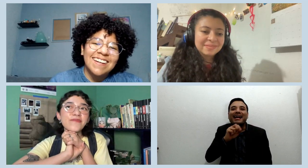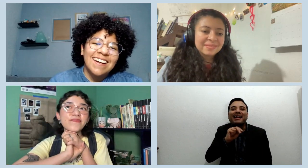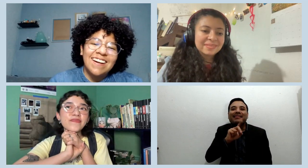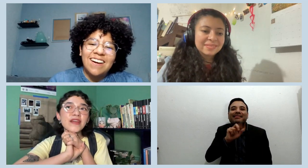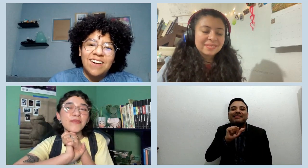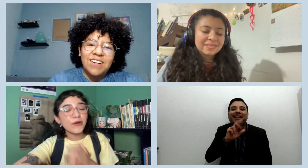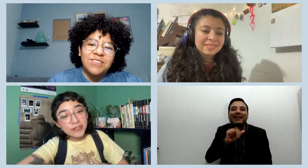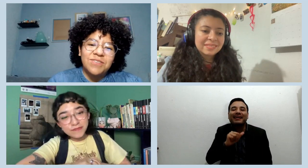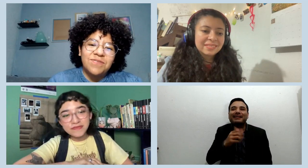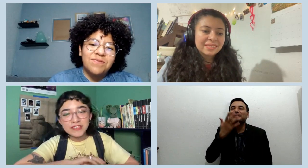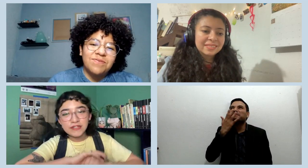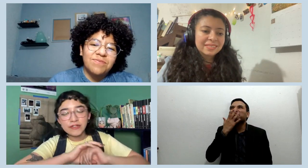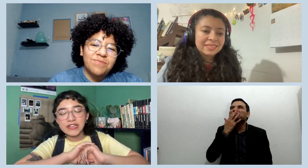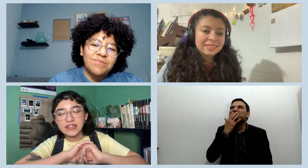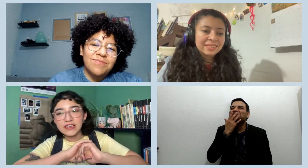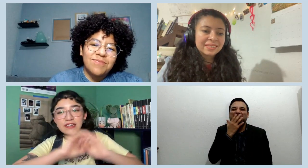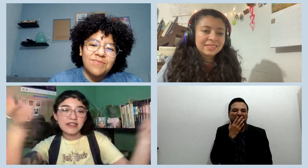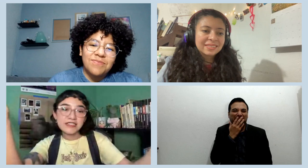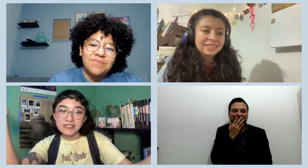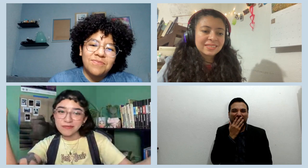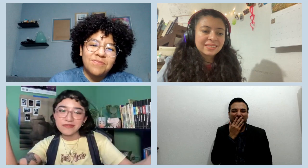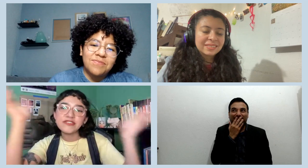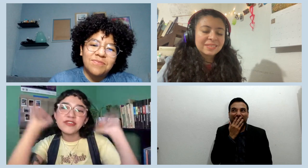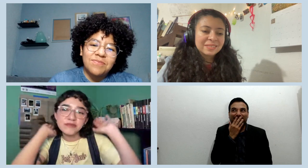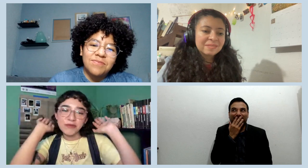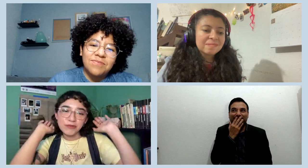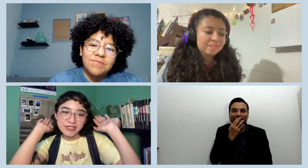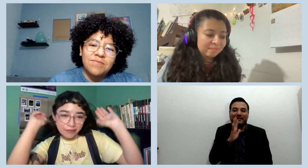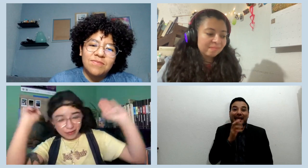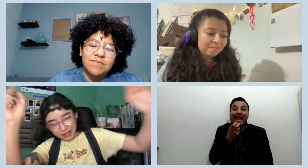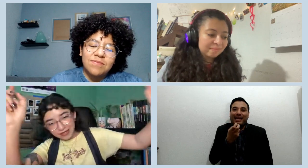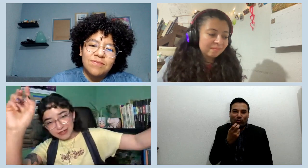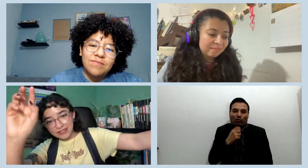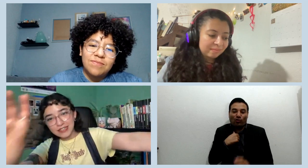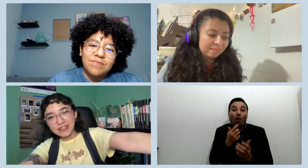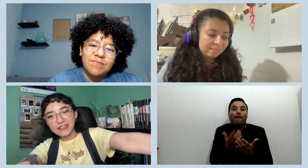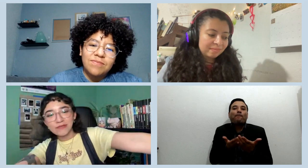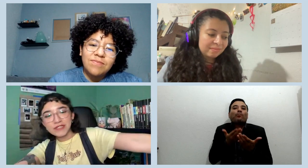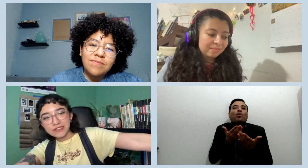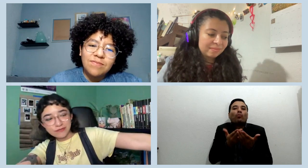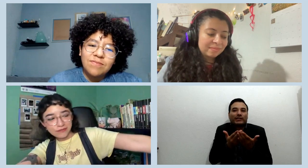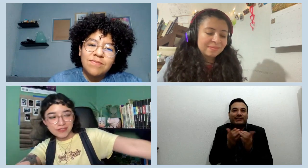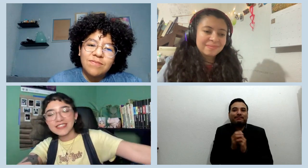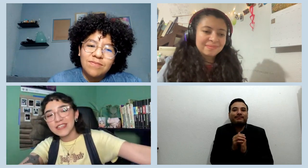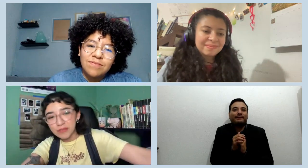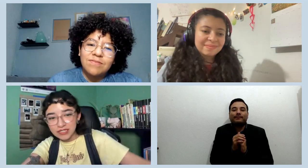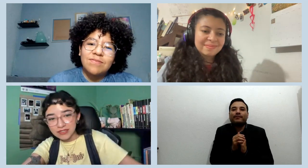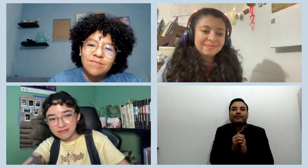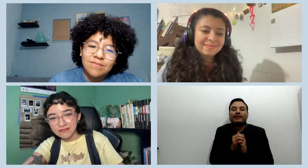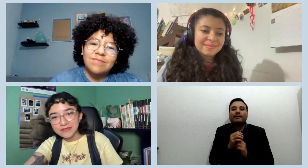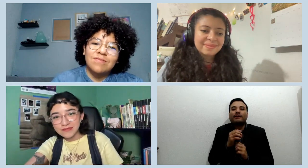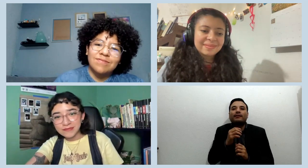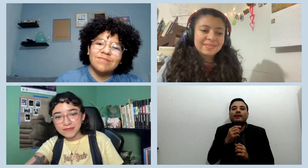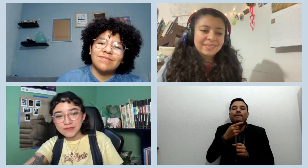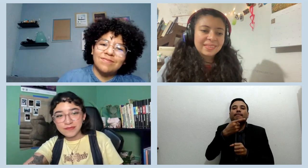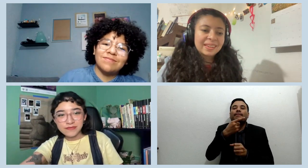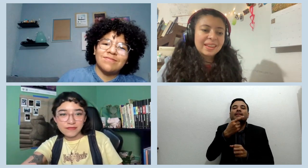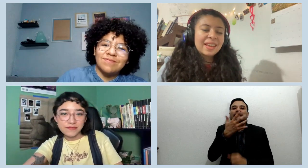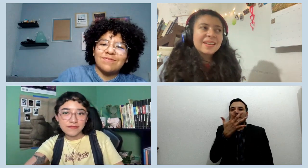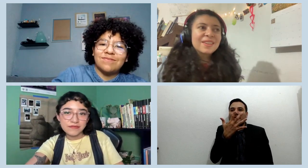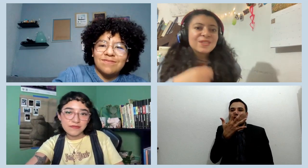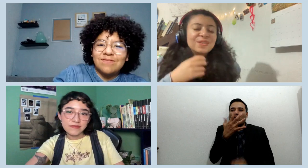e Pero bueno eh Esa es esa es mi propuesta para estar en el el top cinco ustedes qué